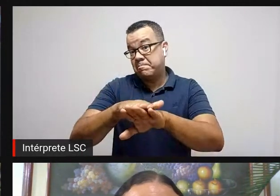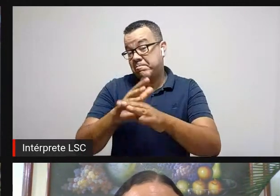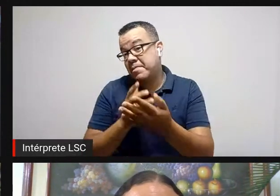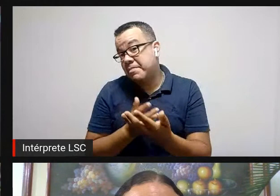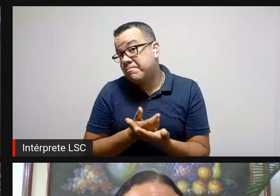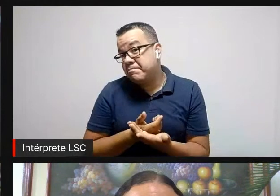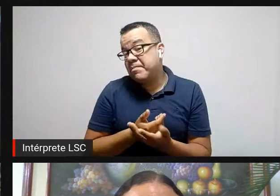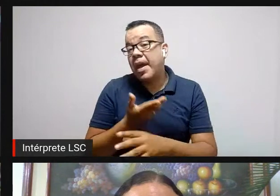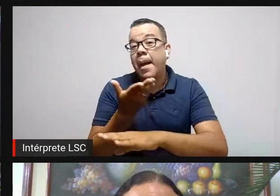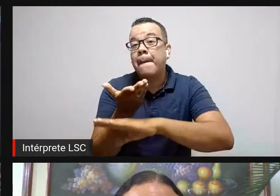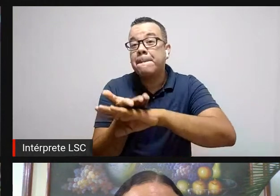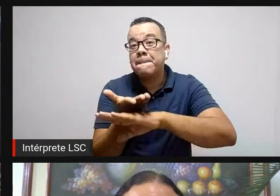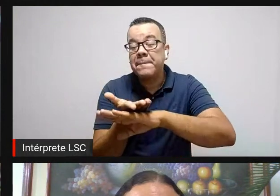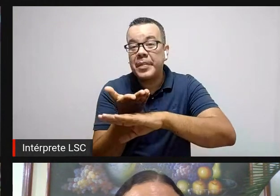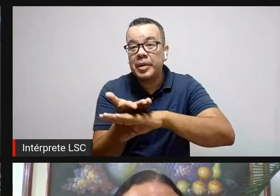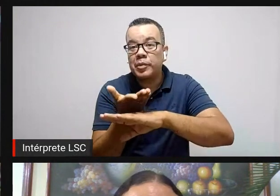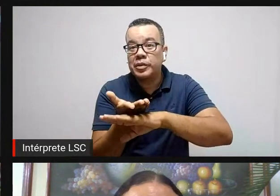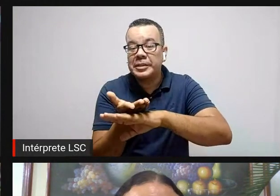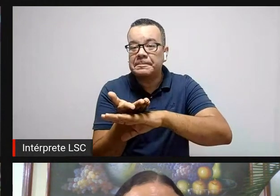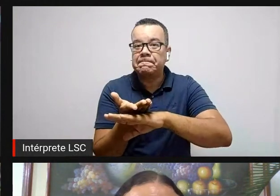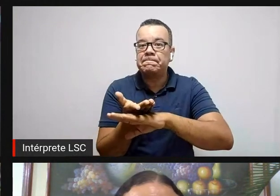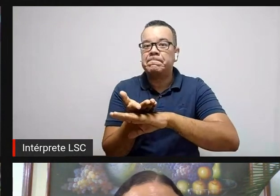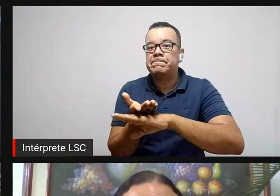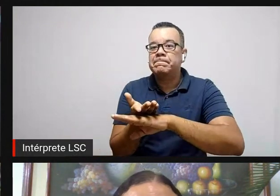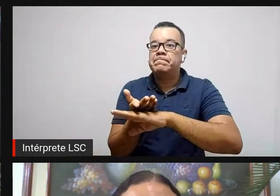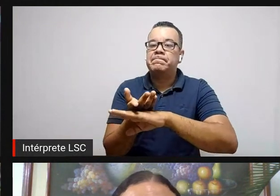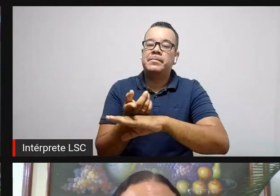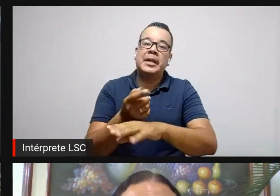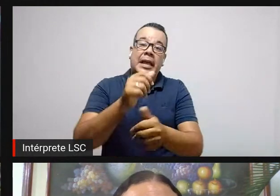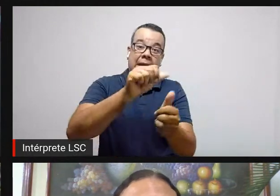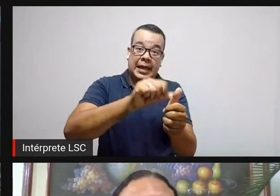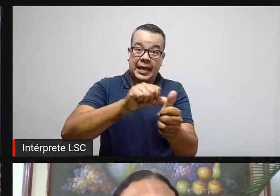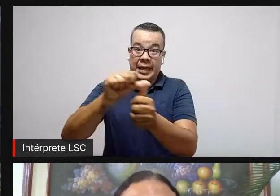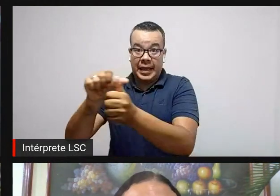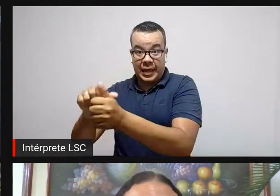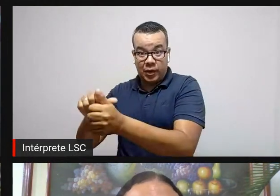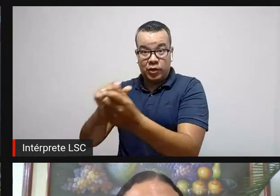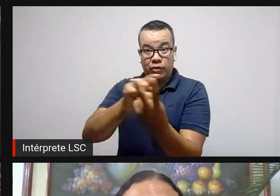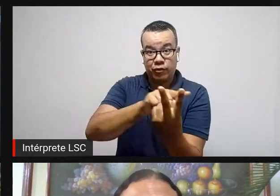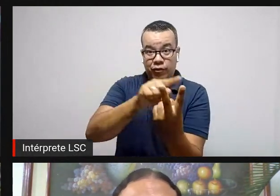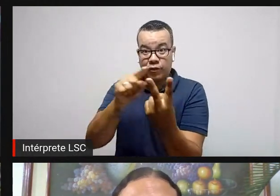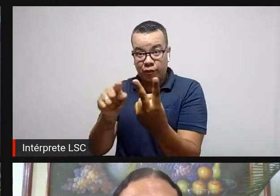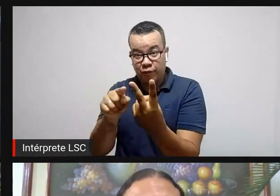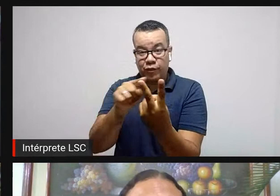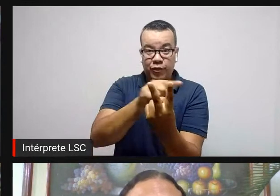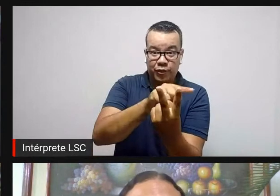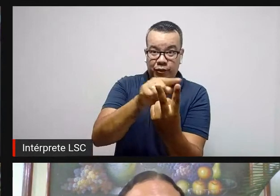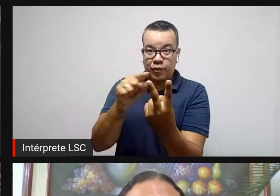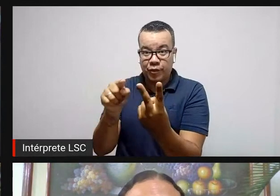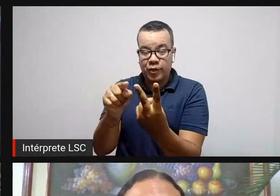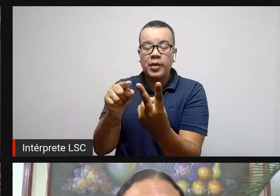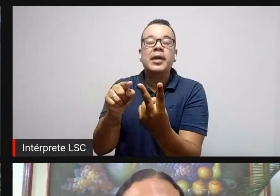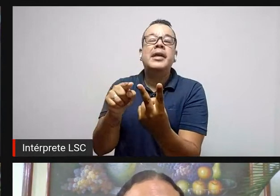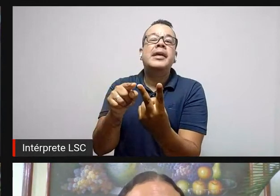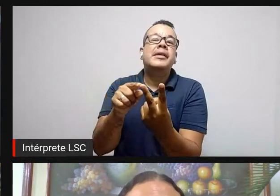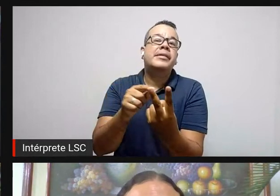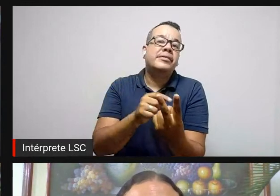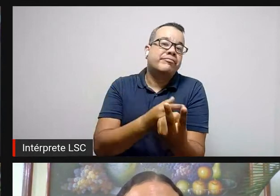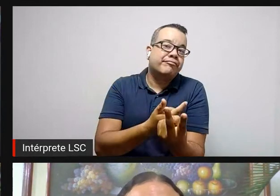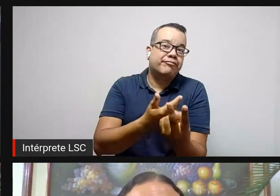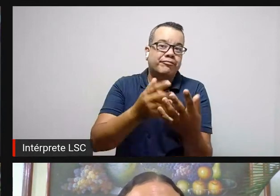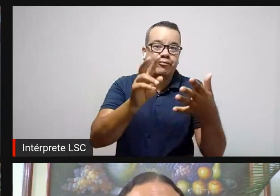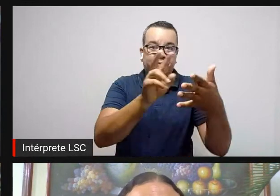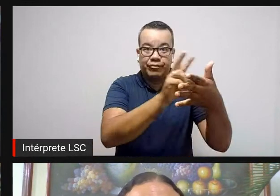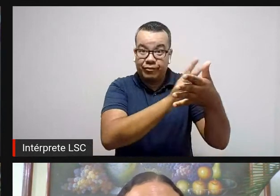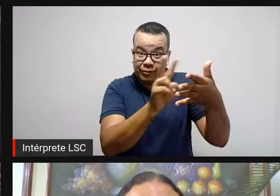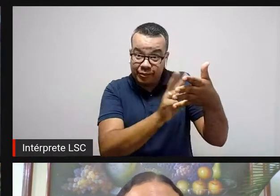esa dinámica de ir declamando cada uno su trabajo y se van respondiendo, y bueno, con la ayuda